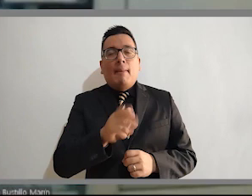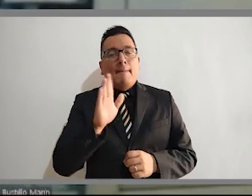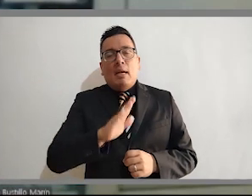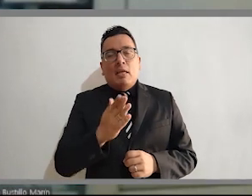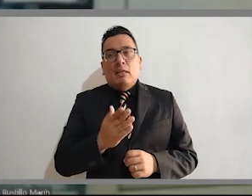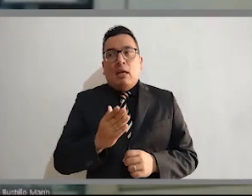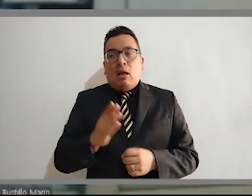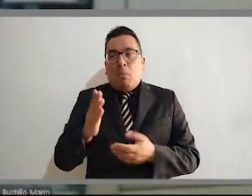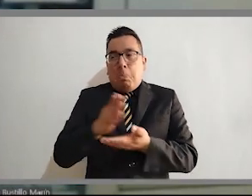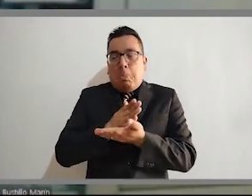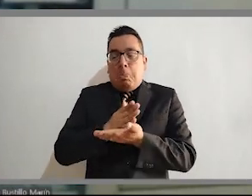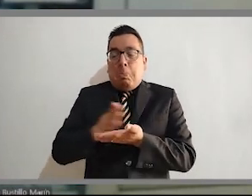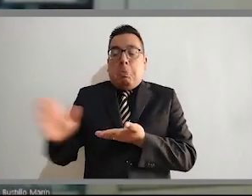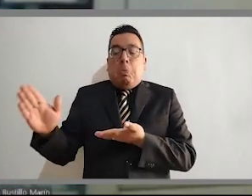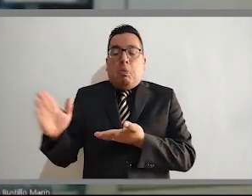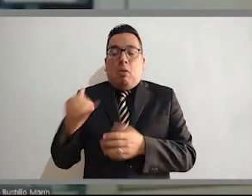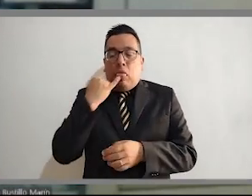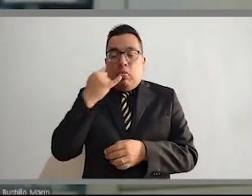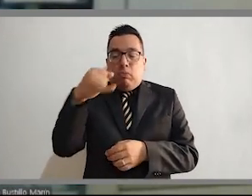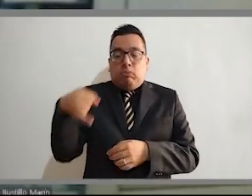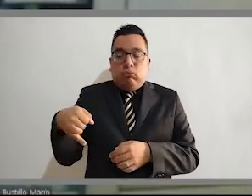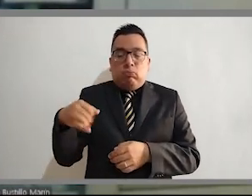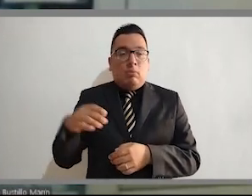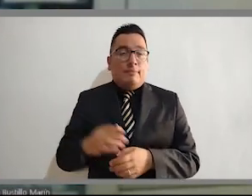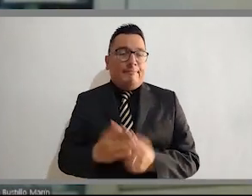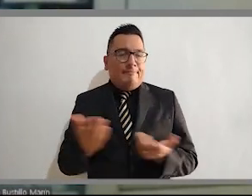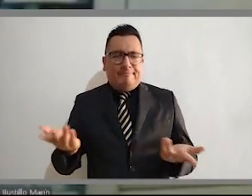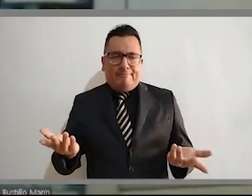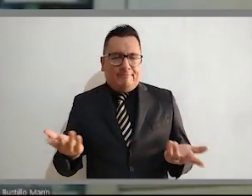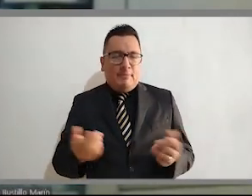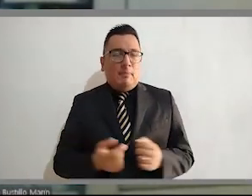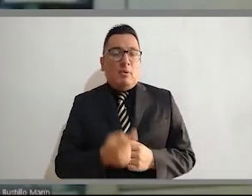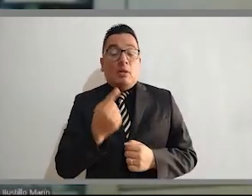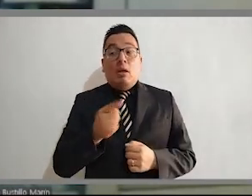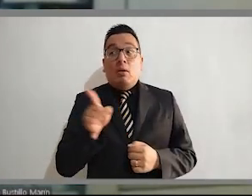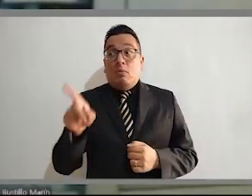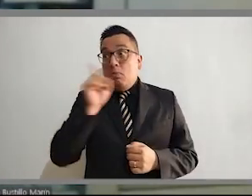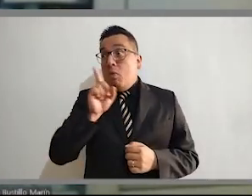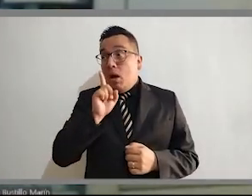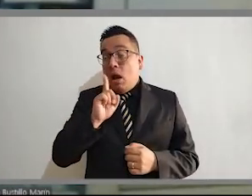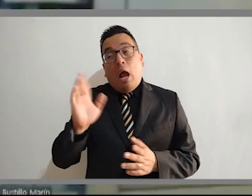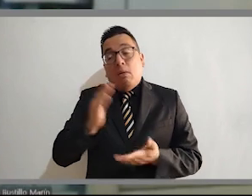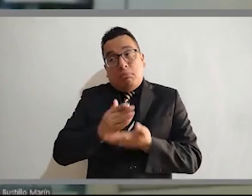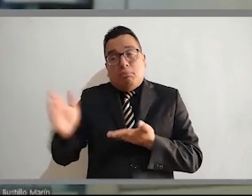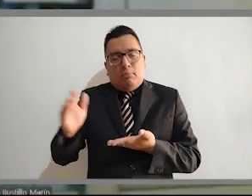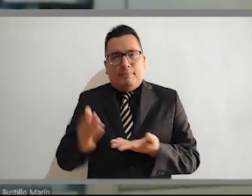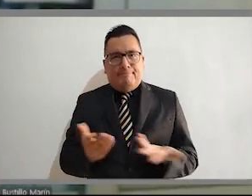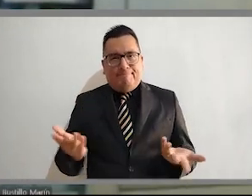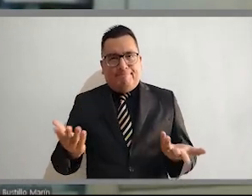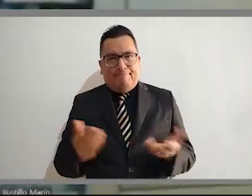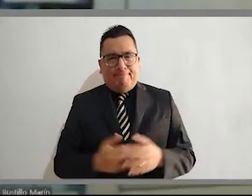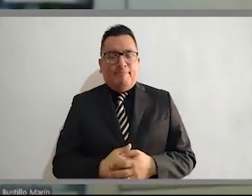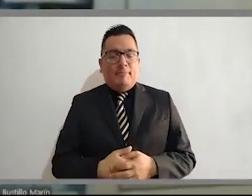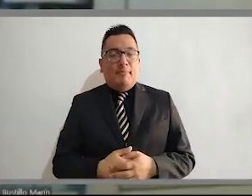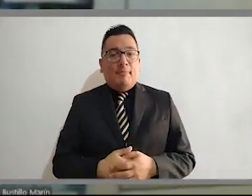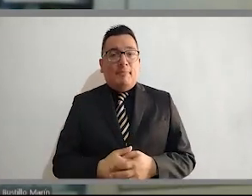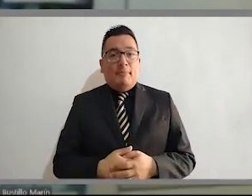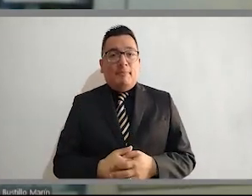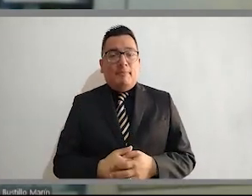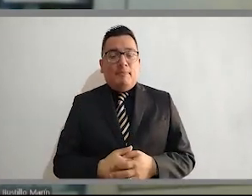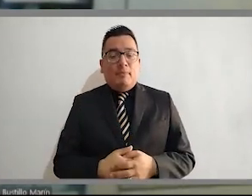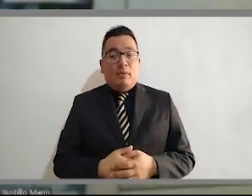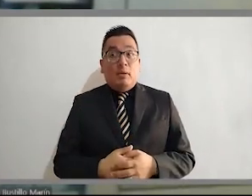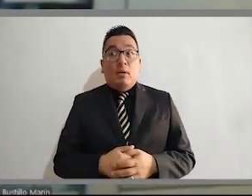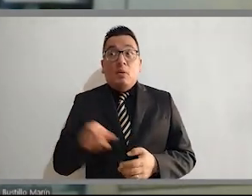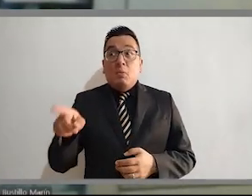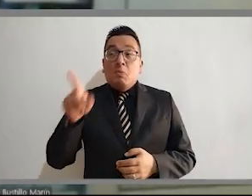qué? Es rechazar a la otra persona por el solo hecho de ser lo que es. Por ser mujer,